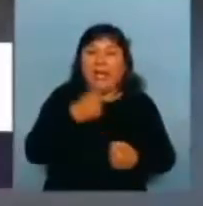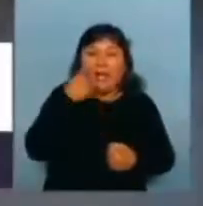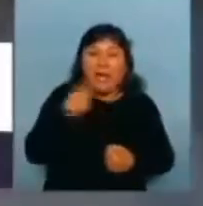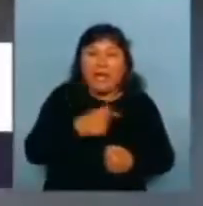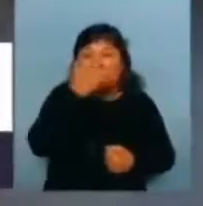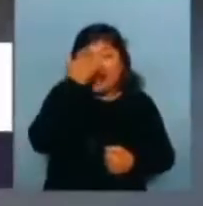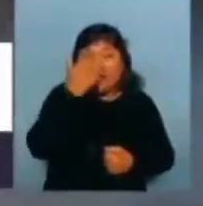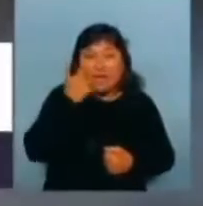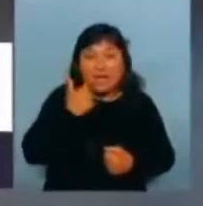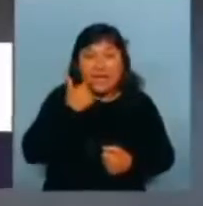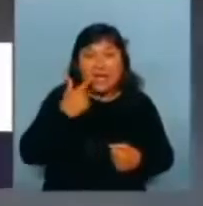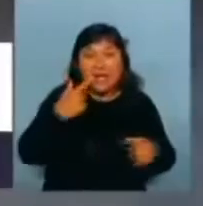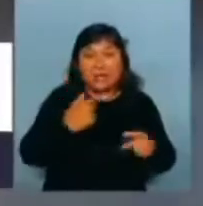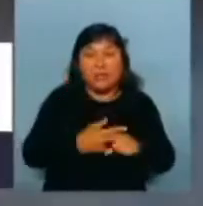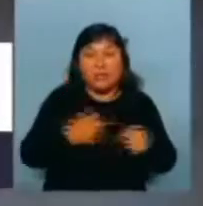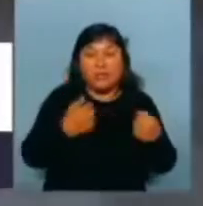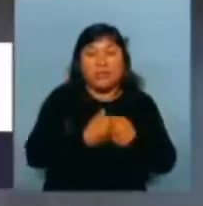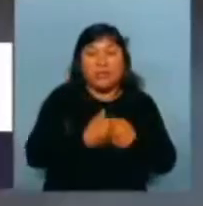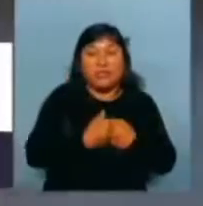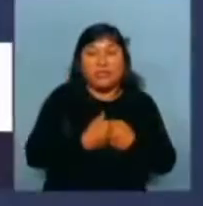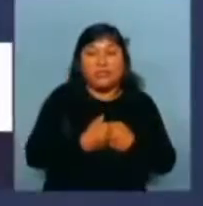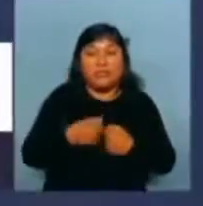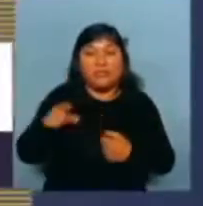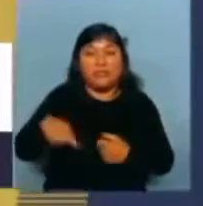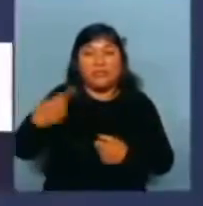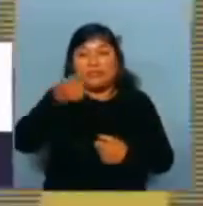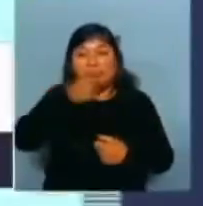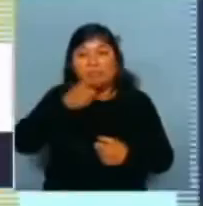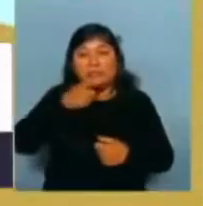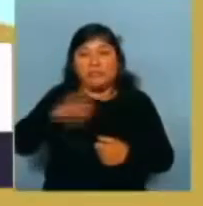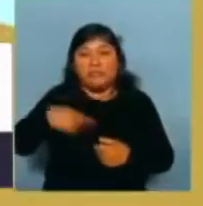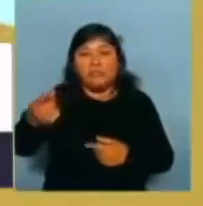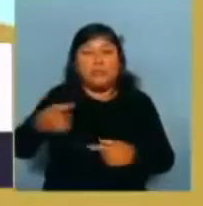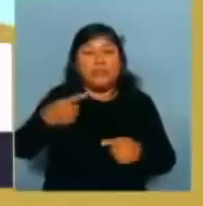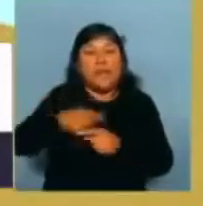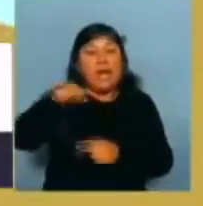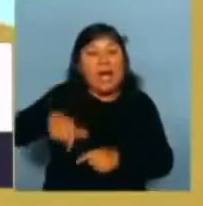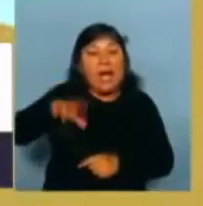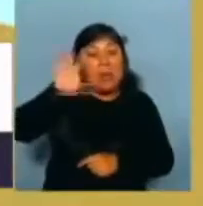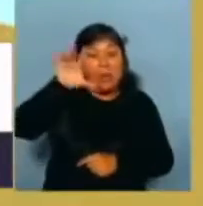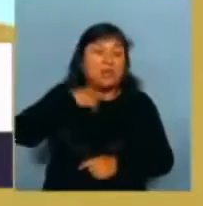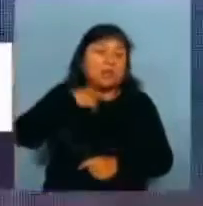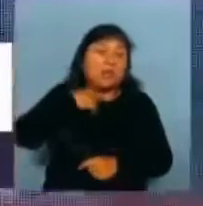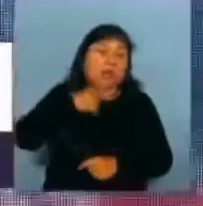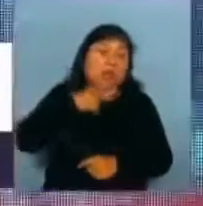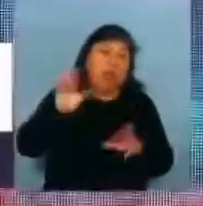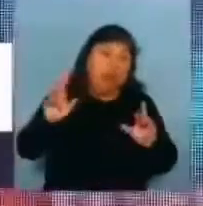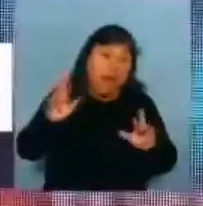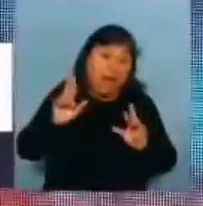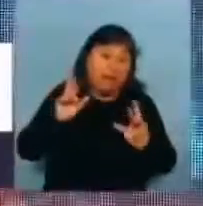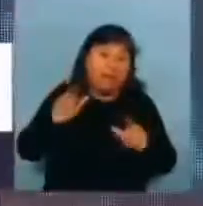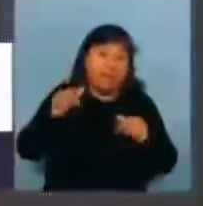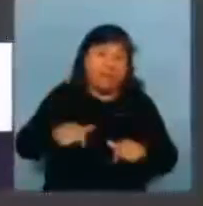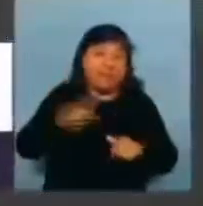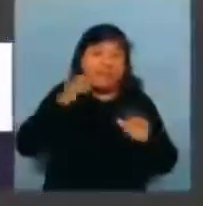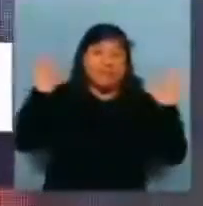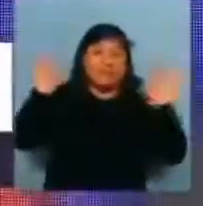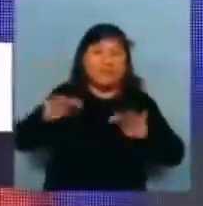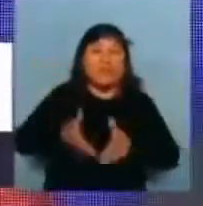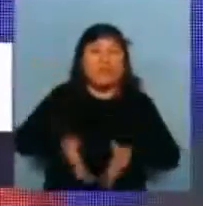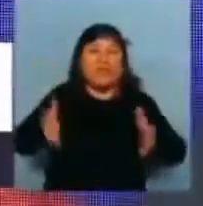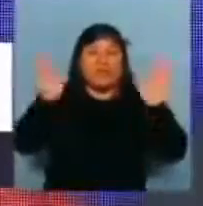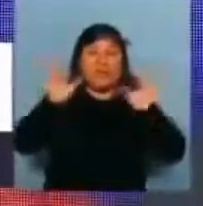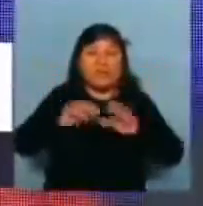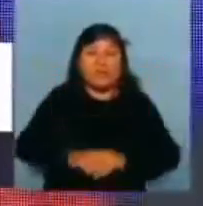no sabría decirte. ¿Acá, en Jujuy? ¿En dónde? Me encantaría volver a pelear acá en la provincia, tener la posibilidad de colmar la federación, así como